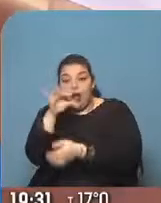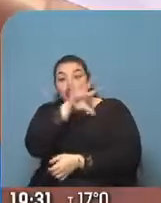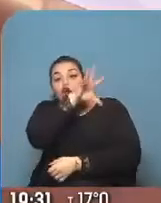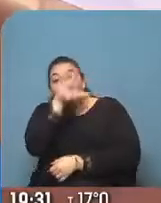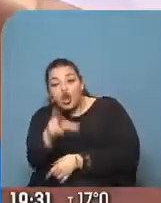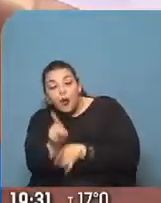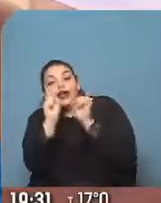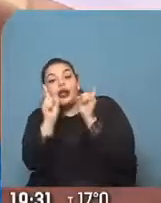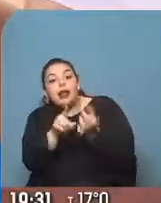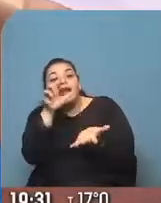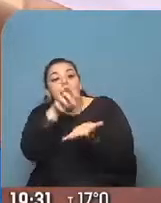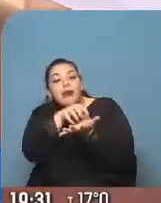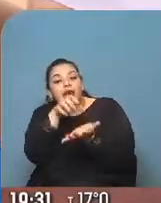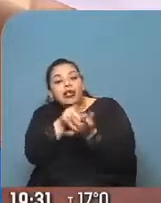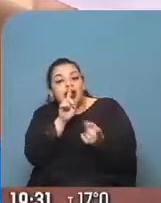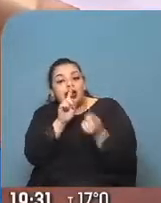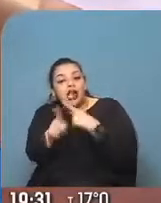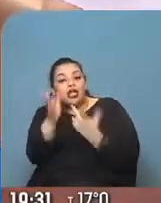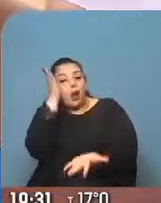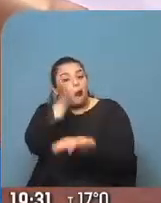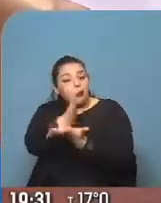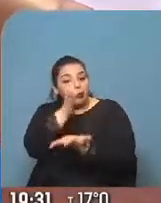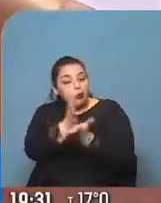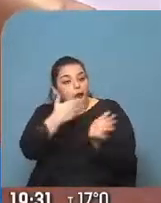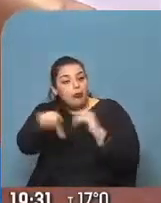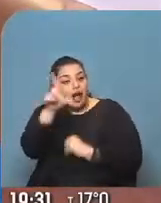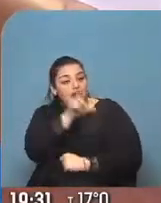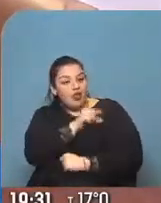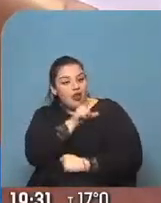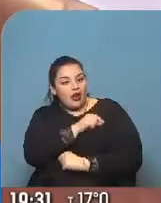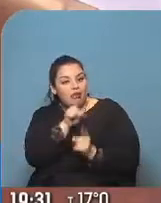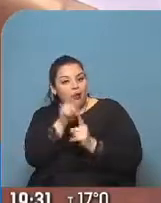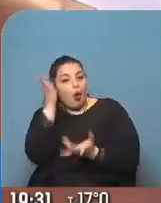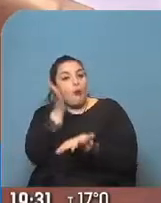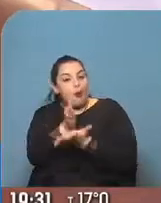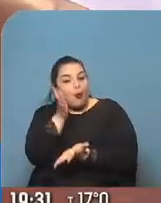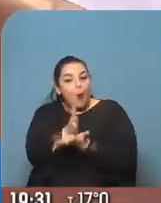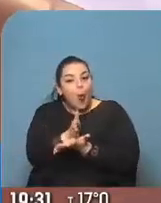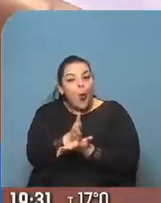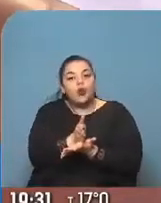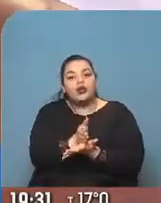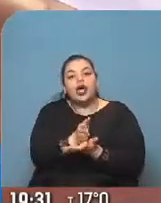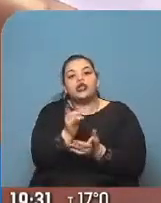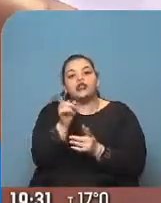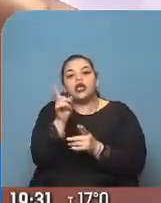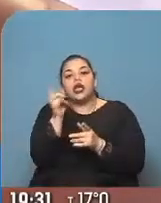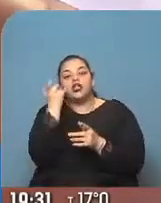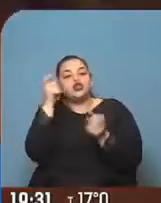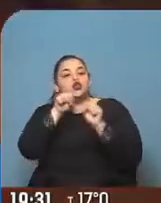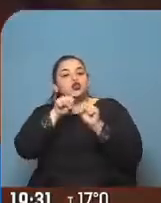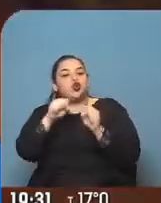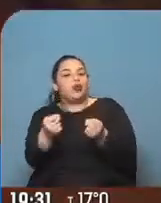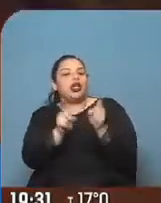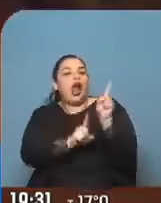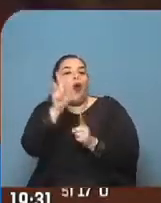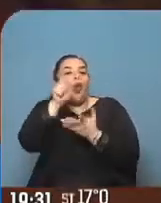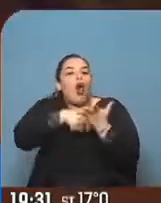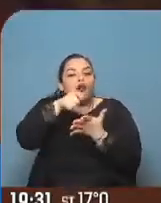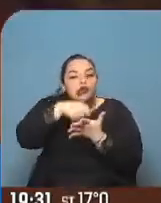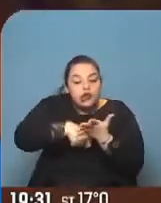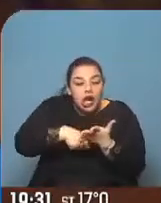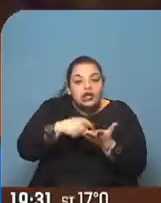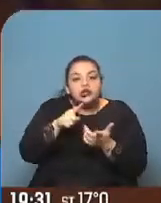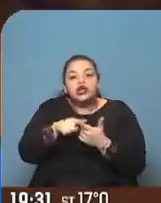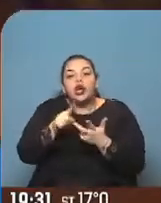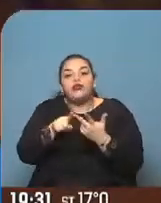que las empresas puedan ser sancionadas con lo que más le duele multas salir de algunos contratos de obra pública en fin sanciones